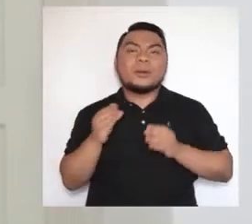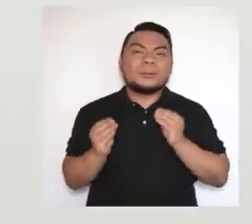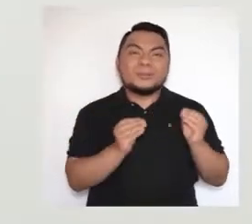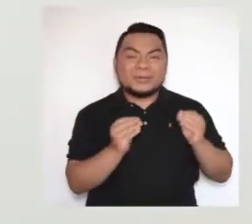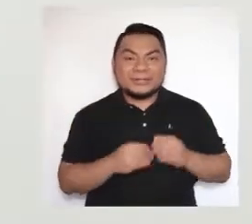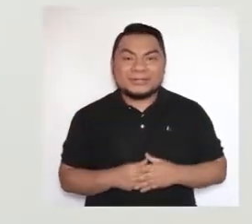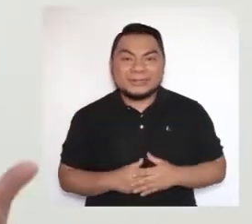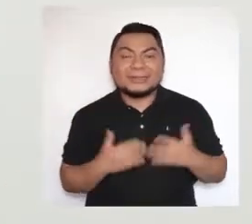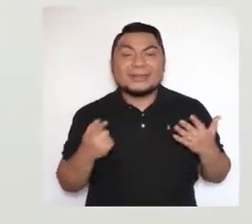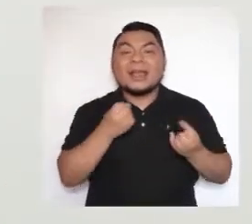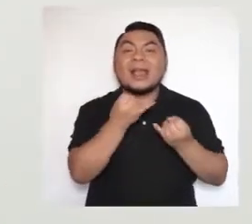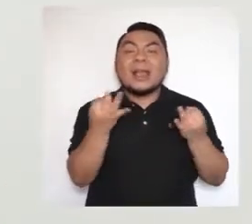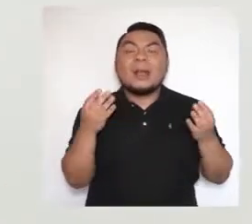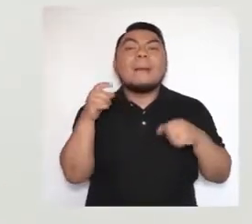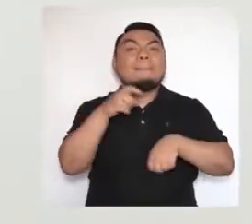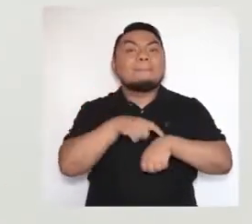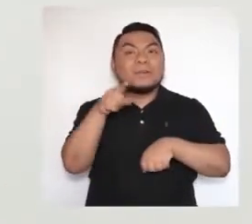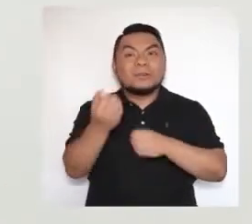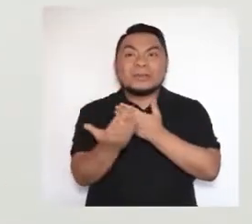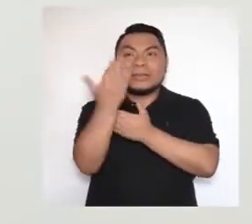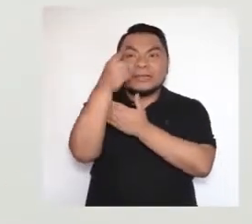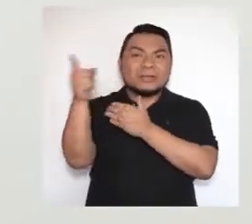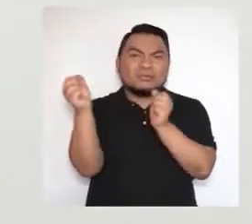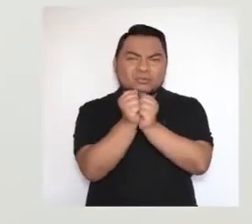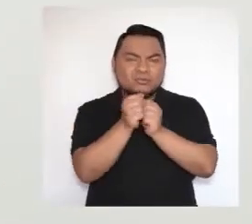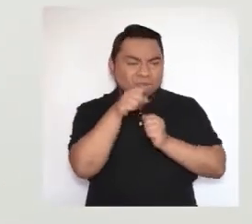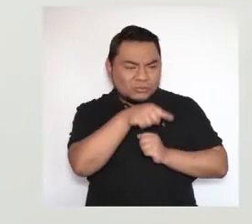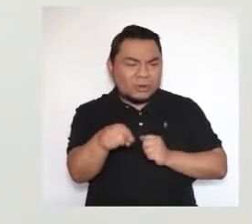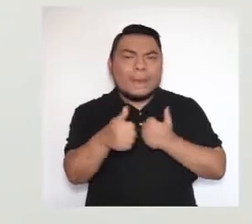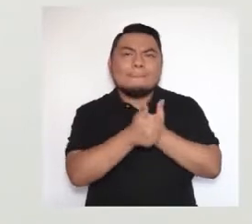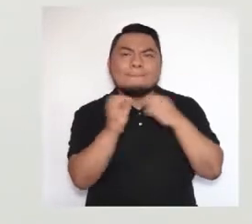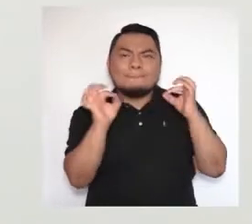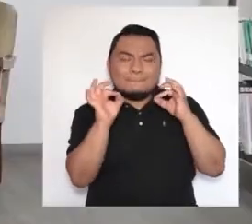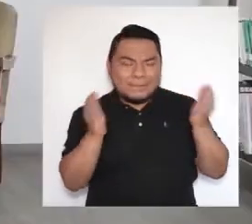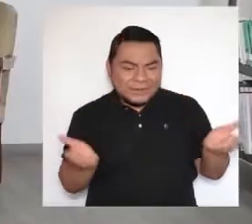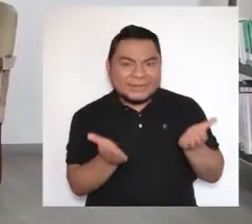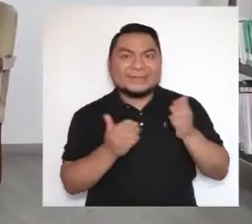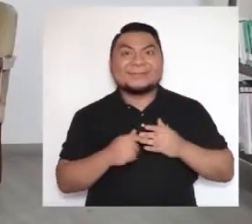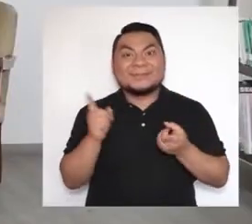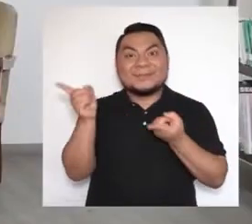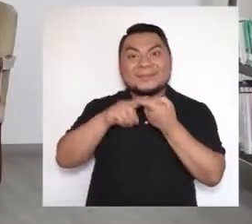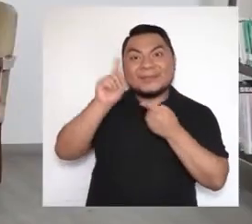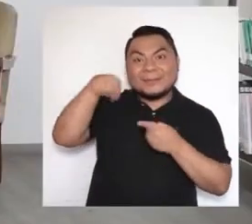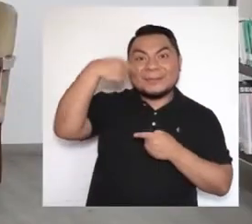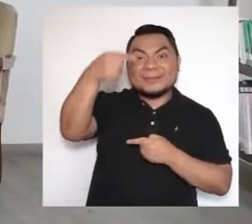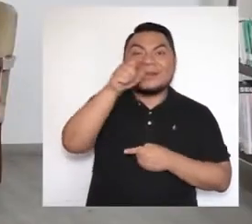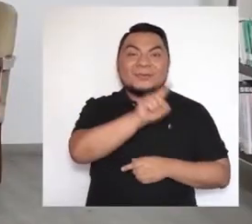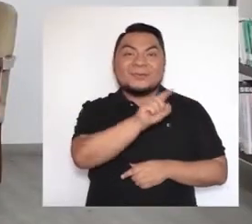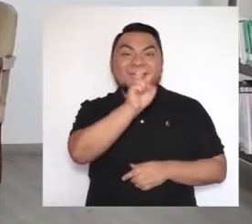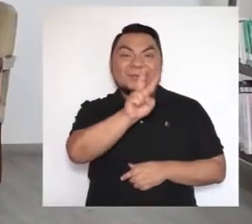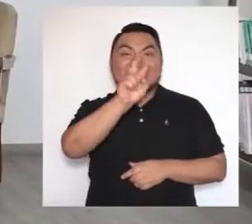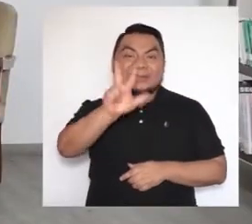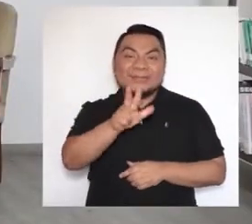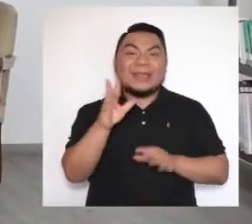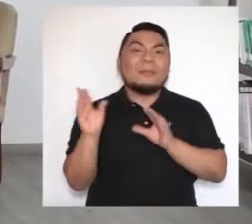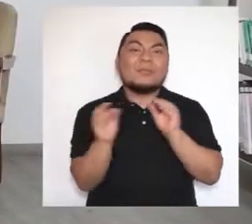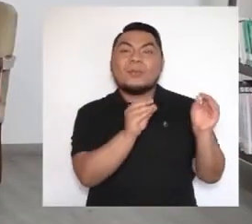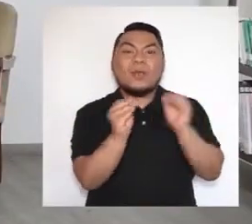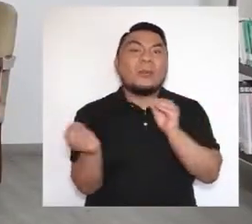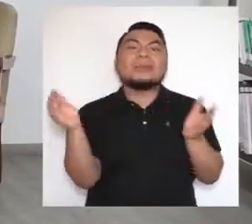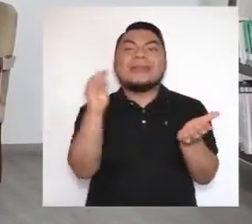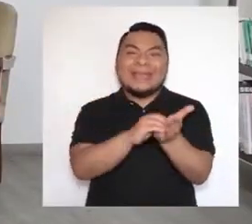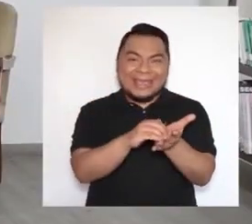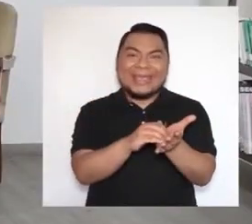cuerpo. Planeen algunos momentos del día para explorar con ellos sin peligro. Nos vemos la próxima en 1, 2,